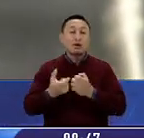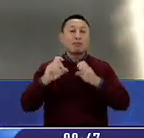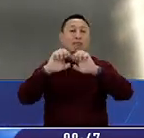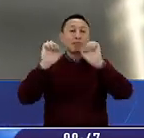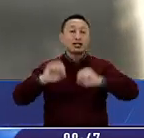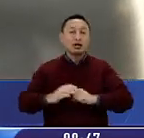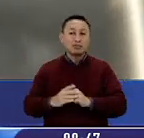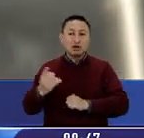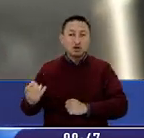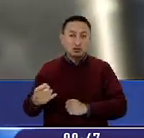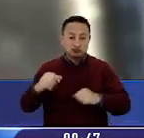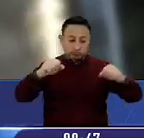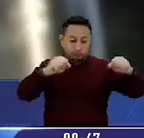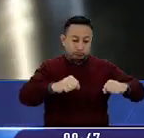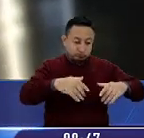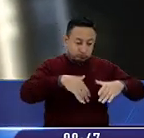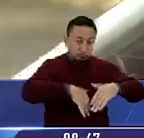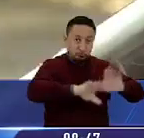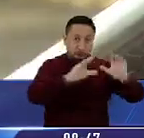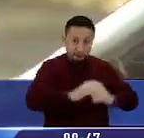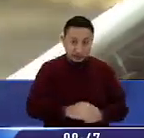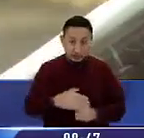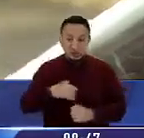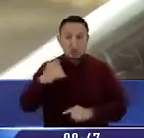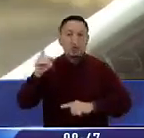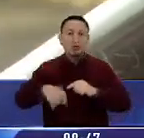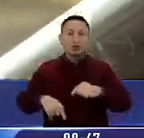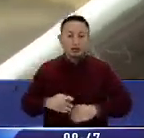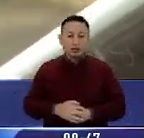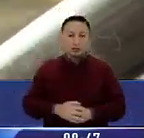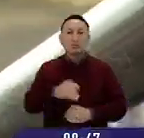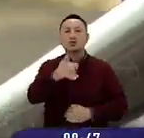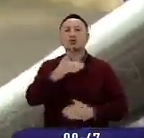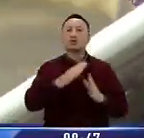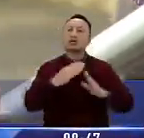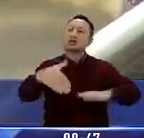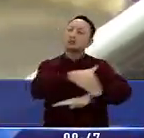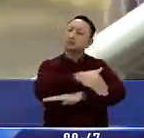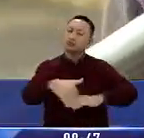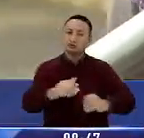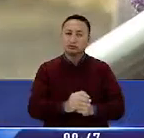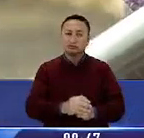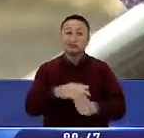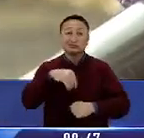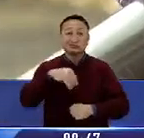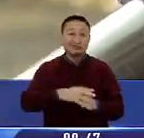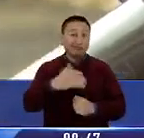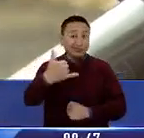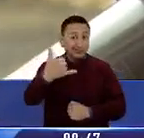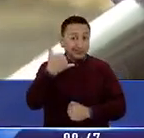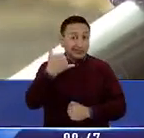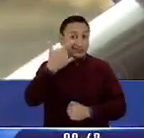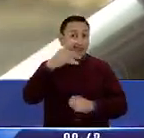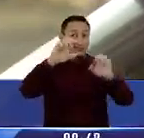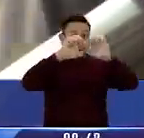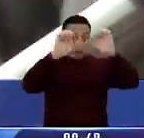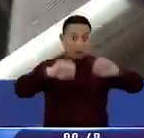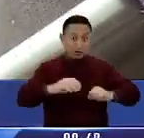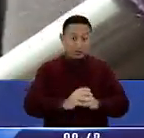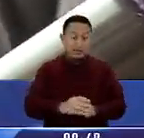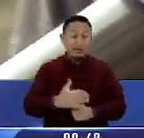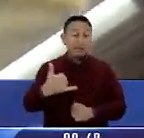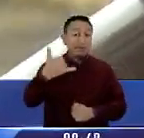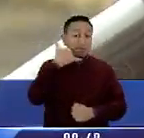pudo viajar y su equipaje estaba perdido. Entonces me pidió la dirección de mi casa, que iban a llamar de la empresa, que iban a llamar